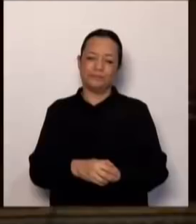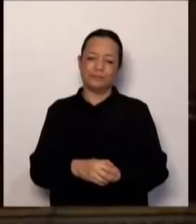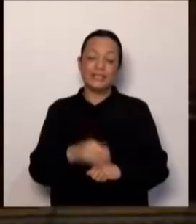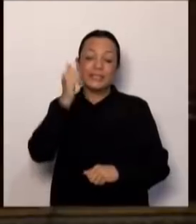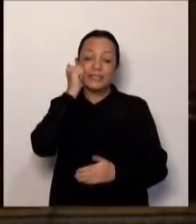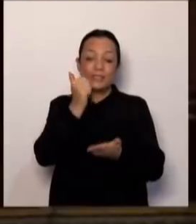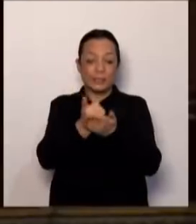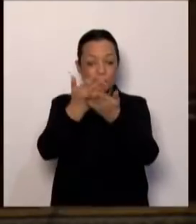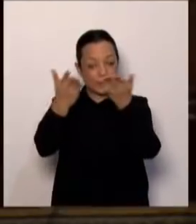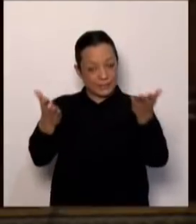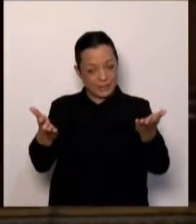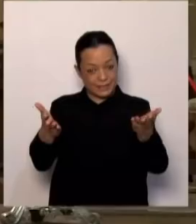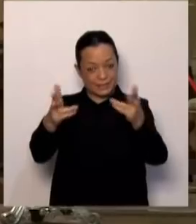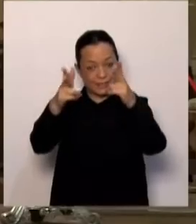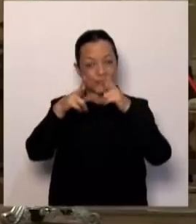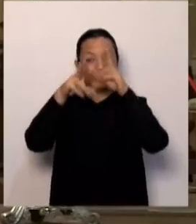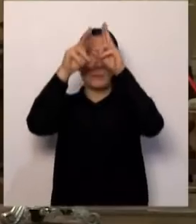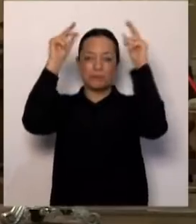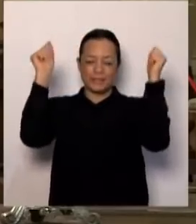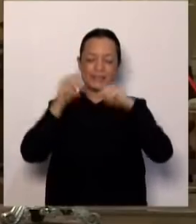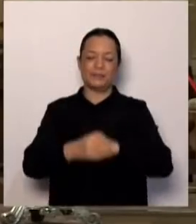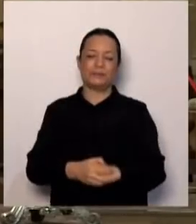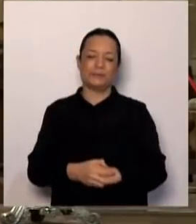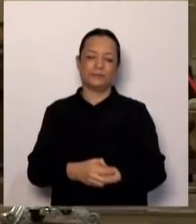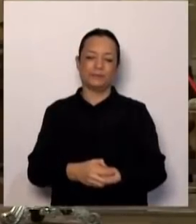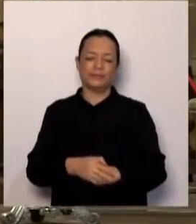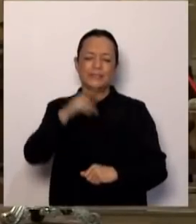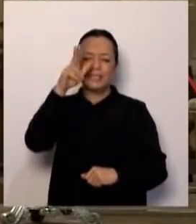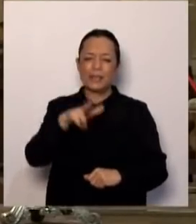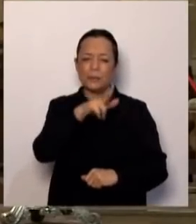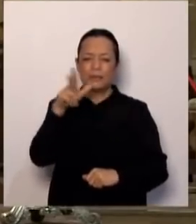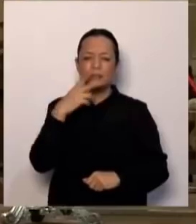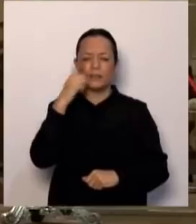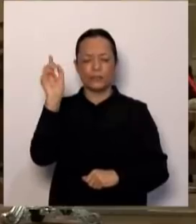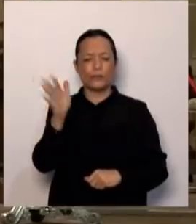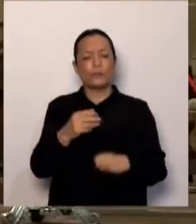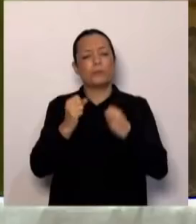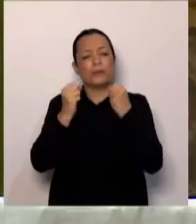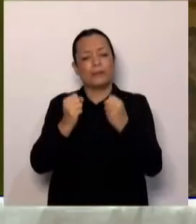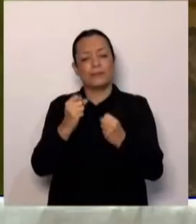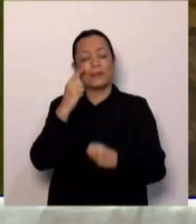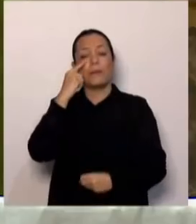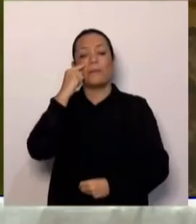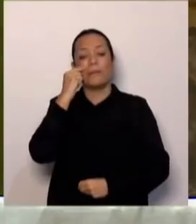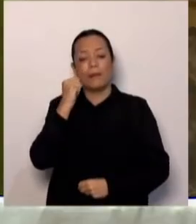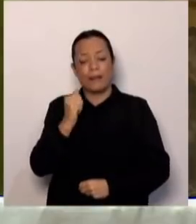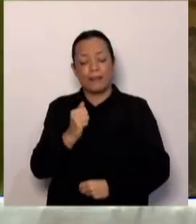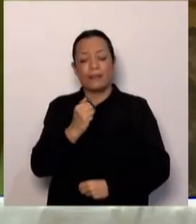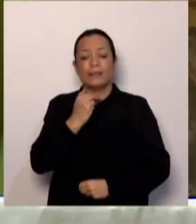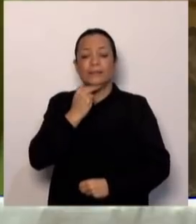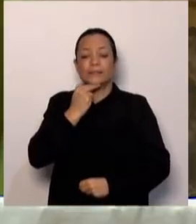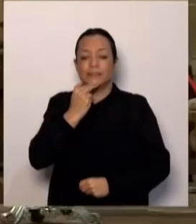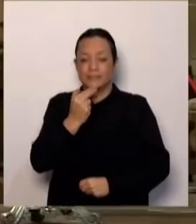El Señor esté con ustedes. Que la bendición de Dios Todopoderoso,